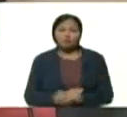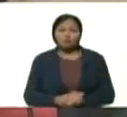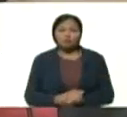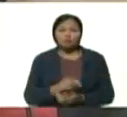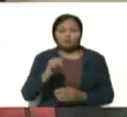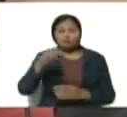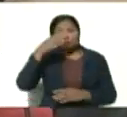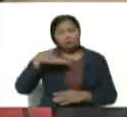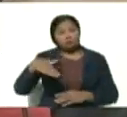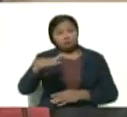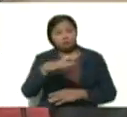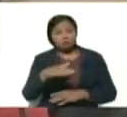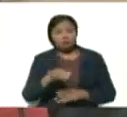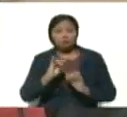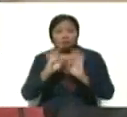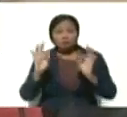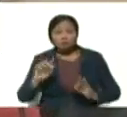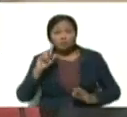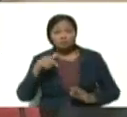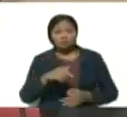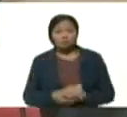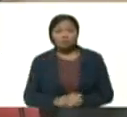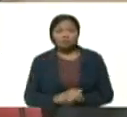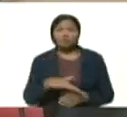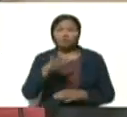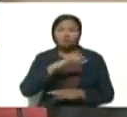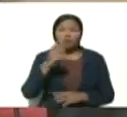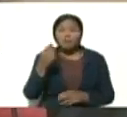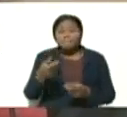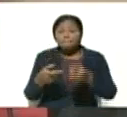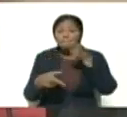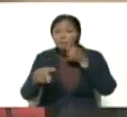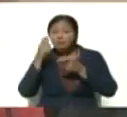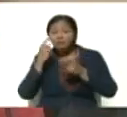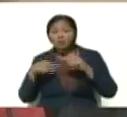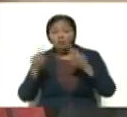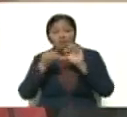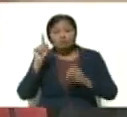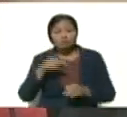pueblo hermano y amigo que estará pendiente